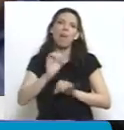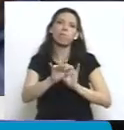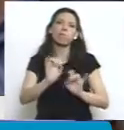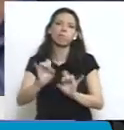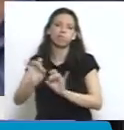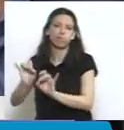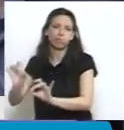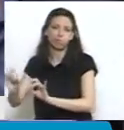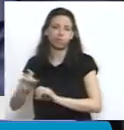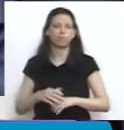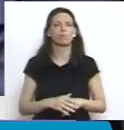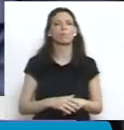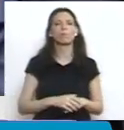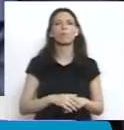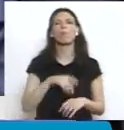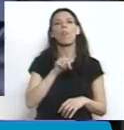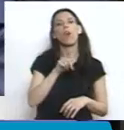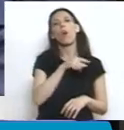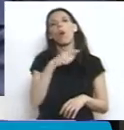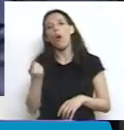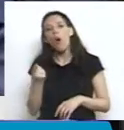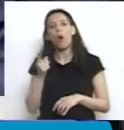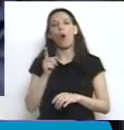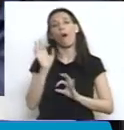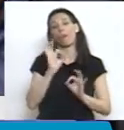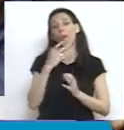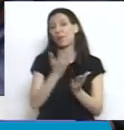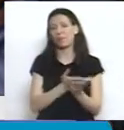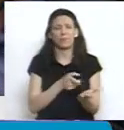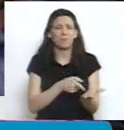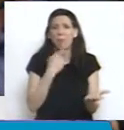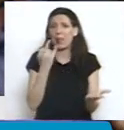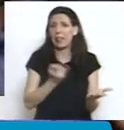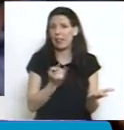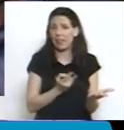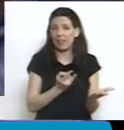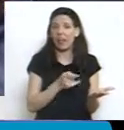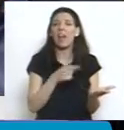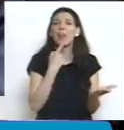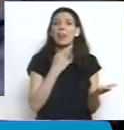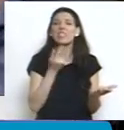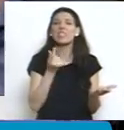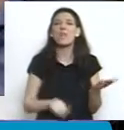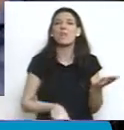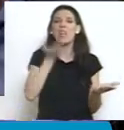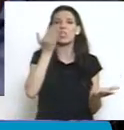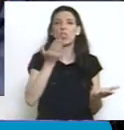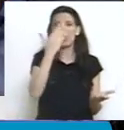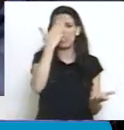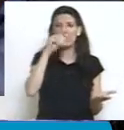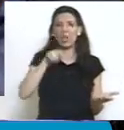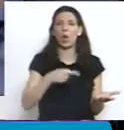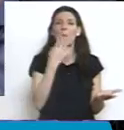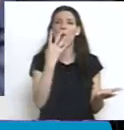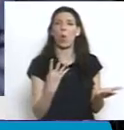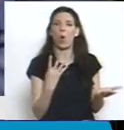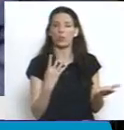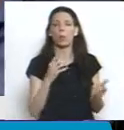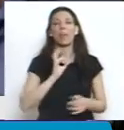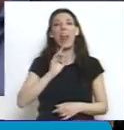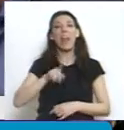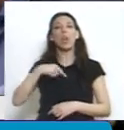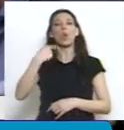El proyecto, otro de las ficciones que plantea, es que la inflación de este año será de un 15,4% y que el año que